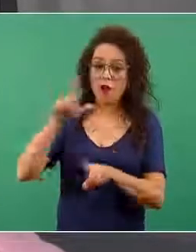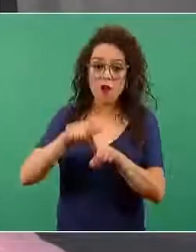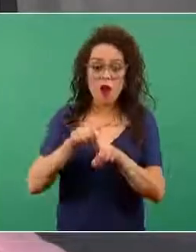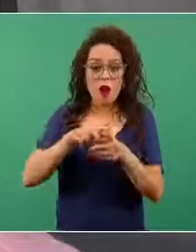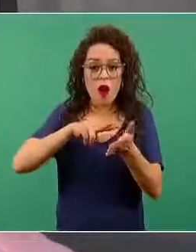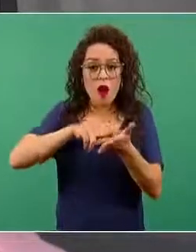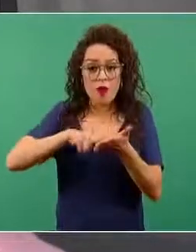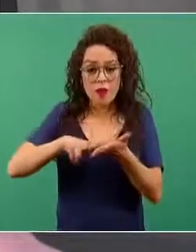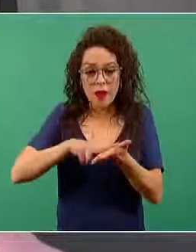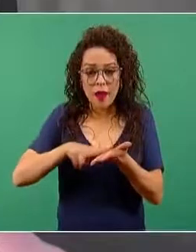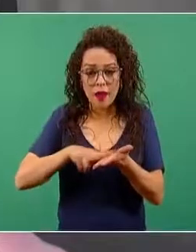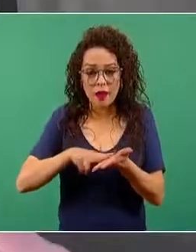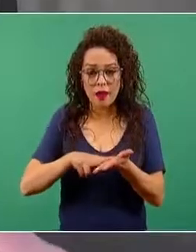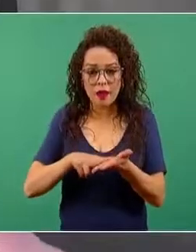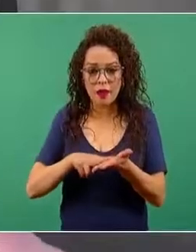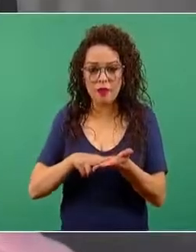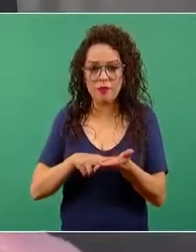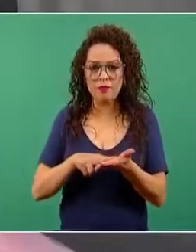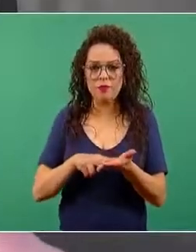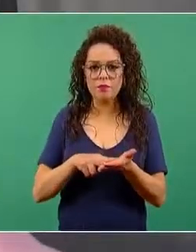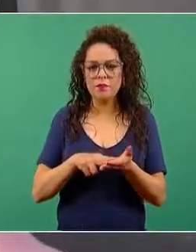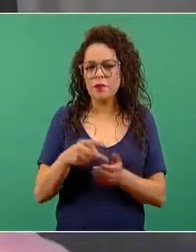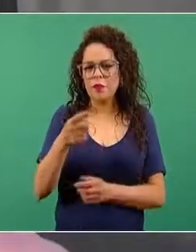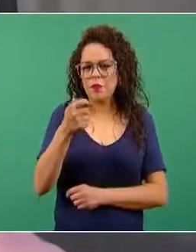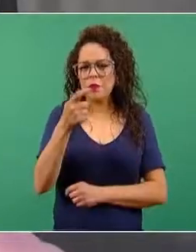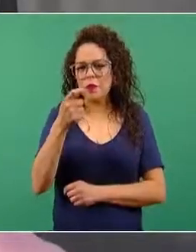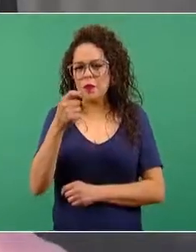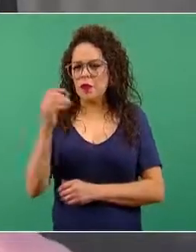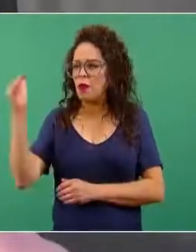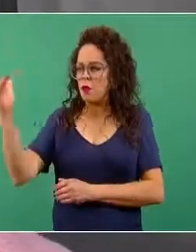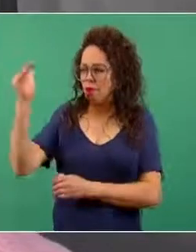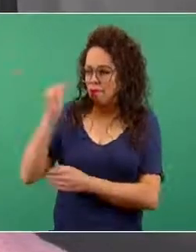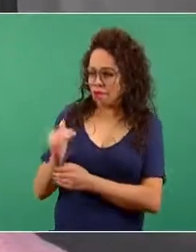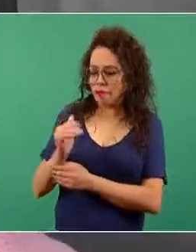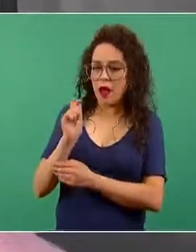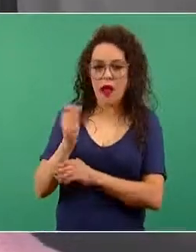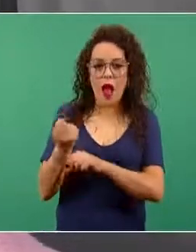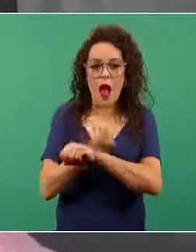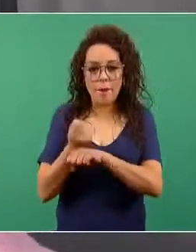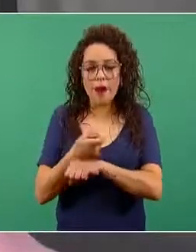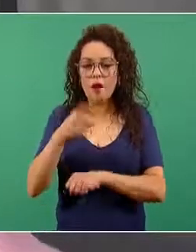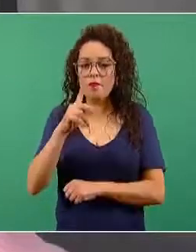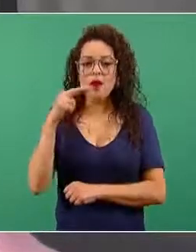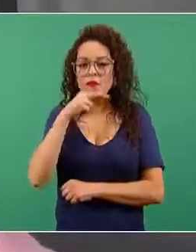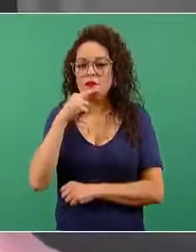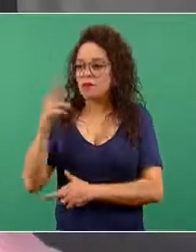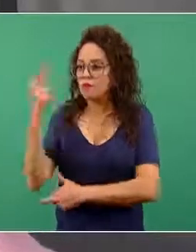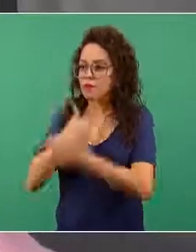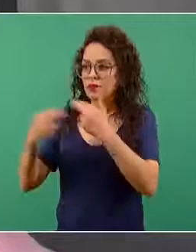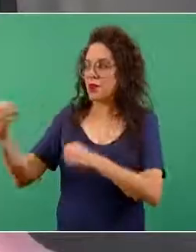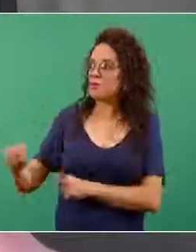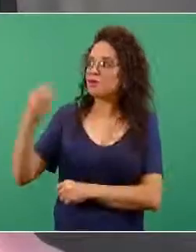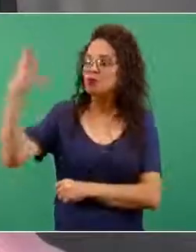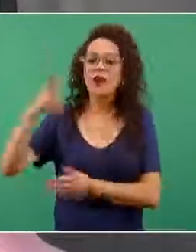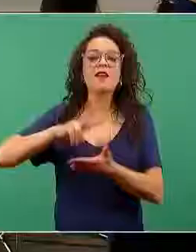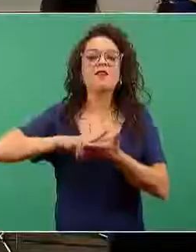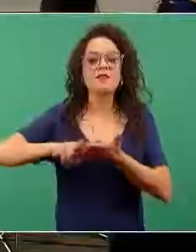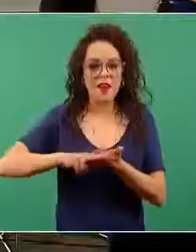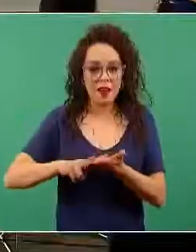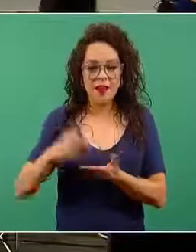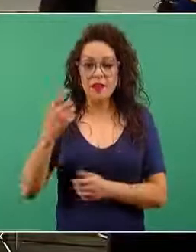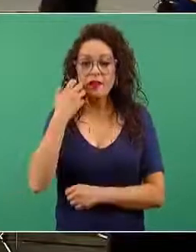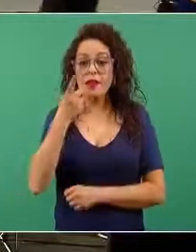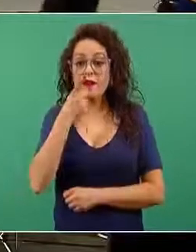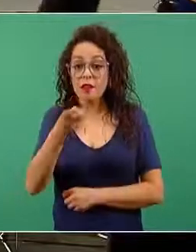pequeño intervalo en donde perdió esta condición y pasó a semáforo amarillo, pero regresó rápidamente al semáforo verde, lo que habla de un